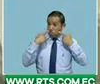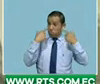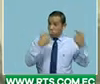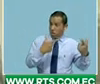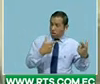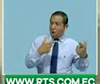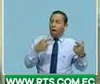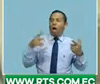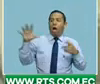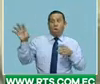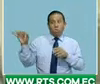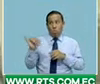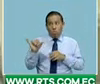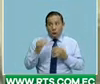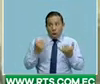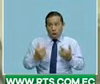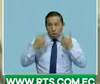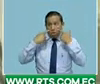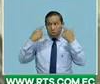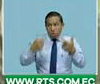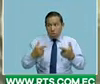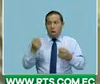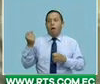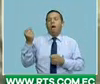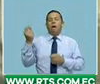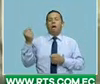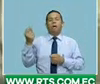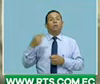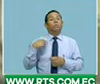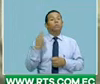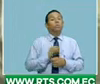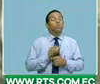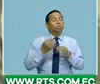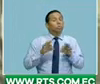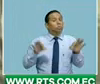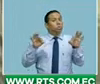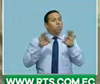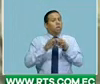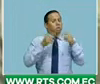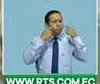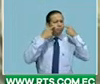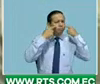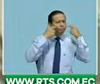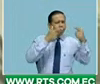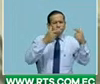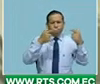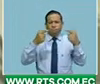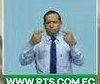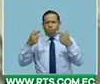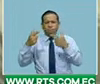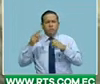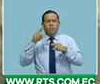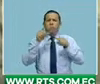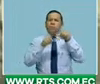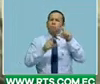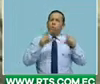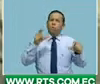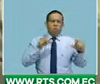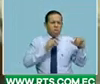y priorizar dónde son las zonas de mayor riesgo, dónde tenemos mayor número de votantes,